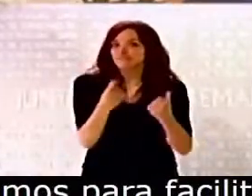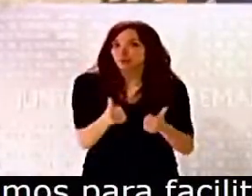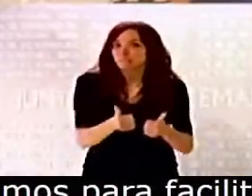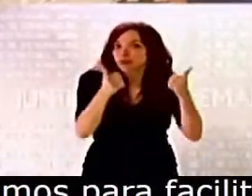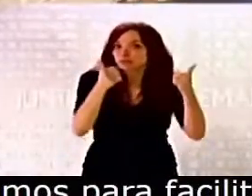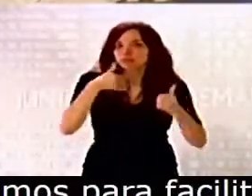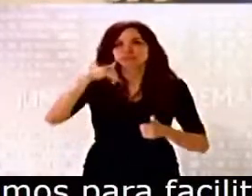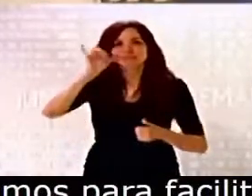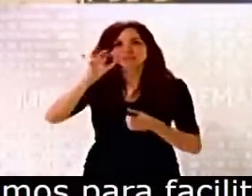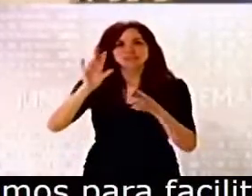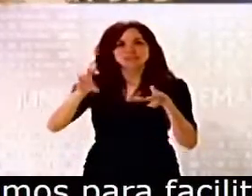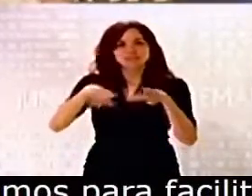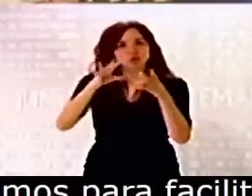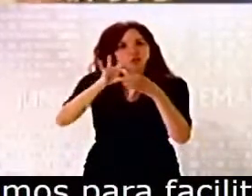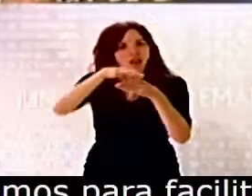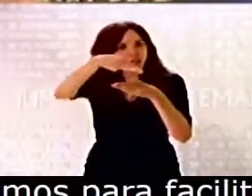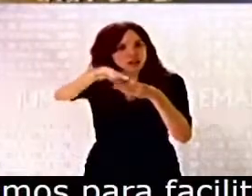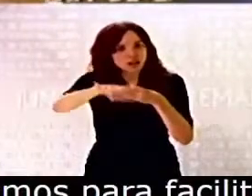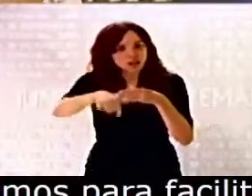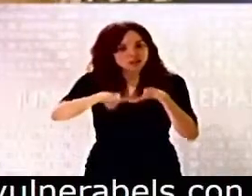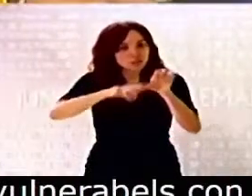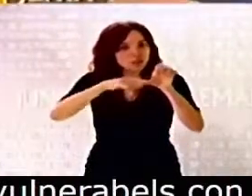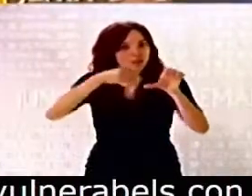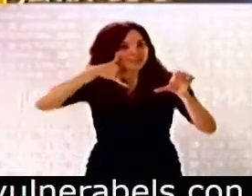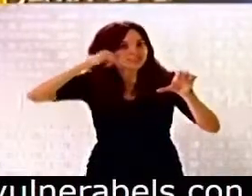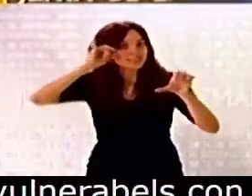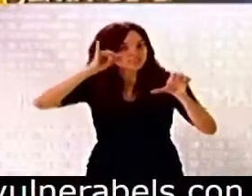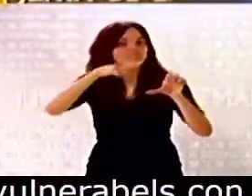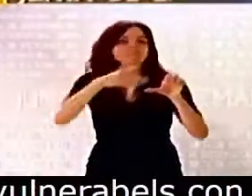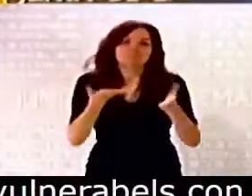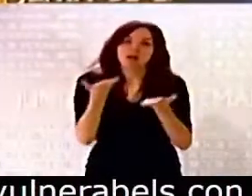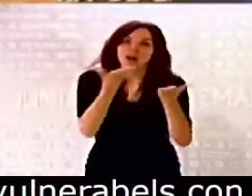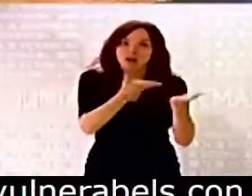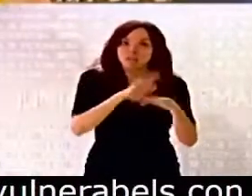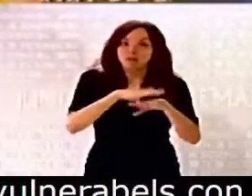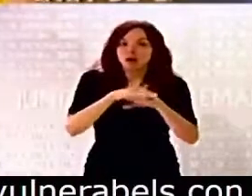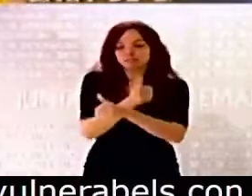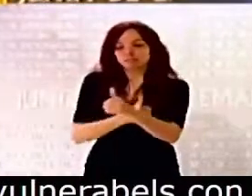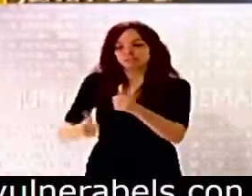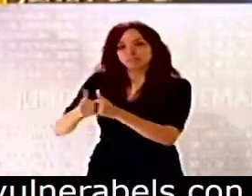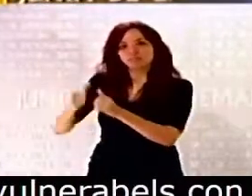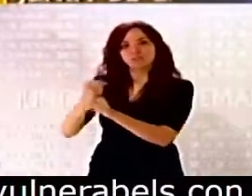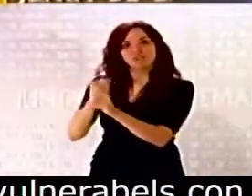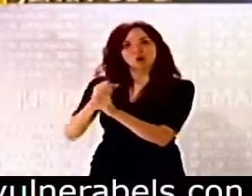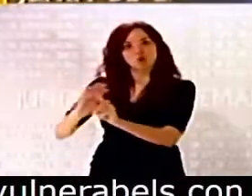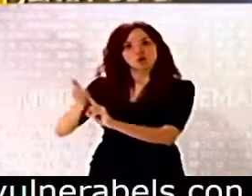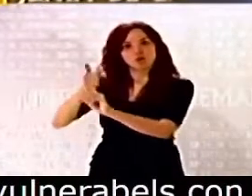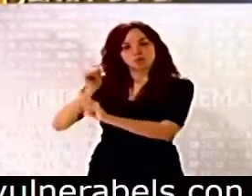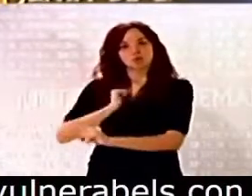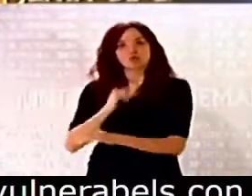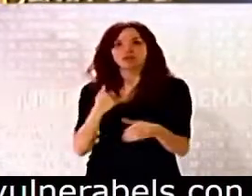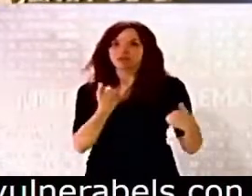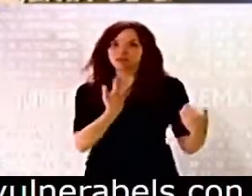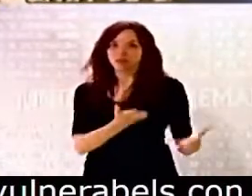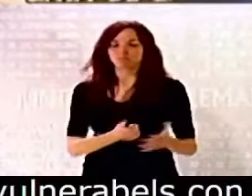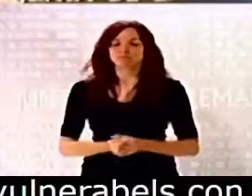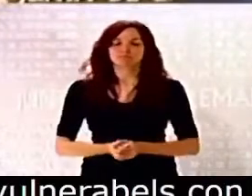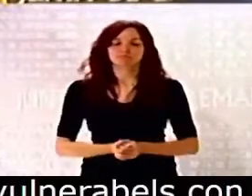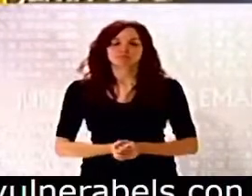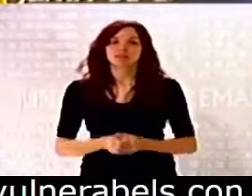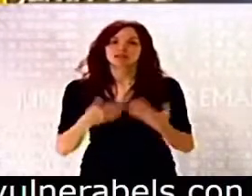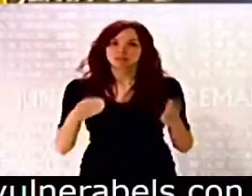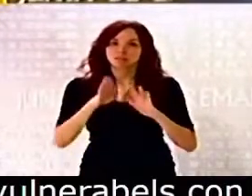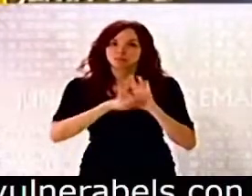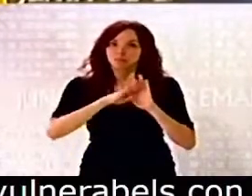riesgo de exclusión social en nuestra comunidad autónoma para acceder al mercado laboral y tener una oportunidad de empleo. Por tanto, estos son esos